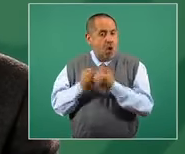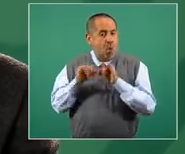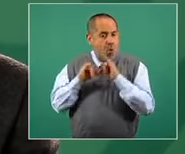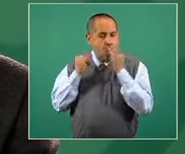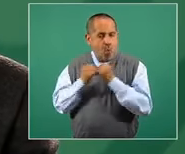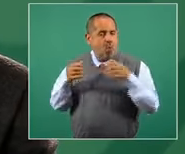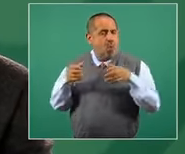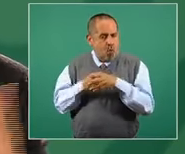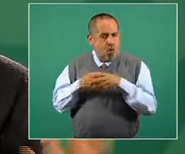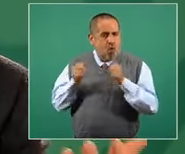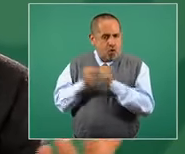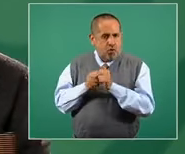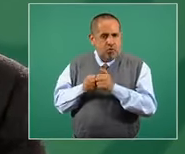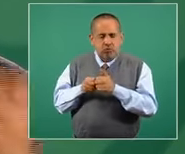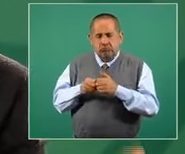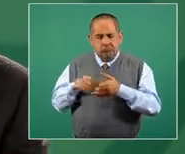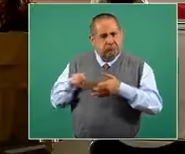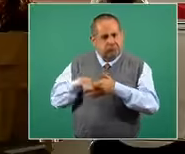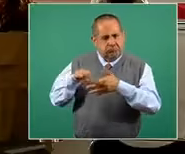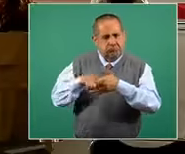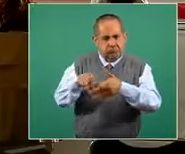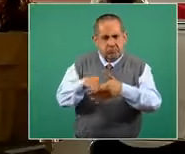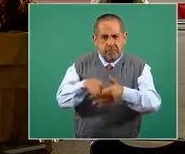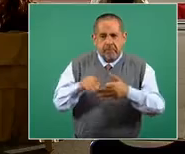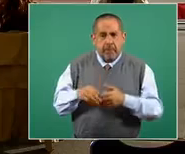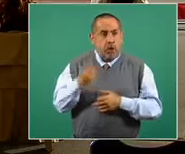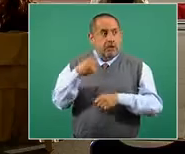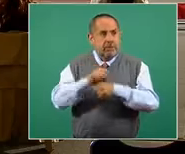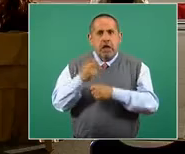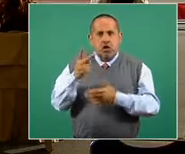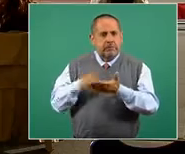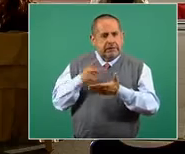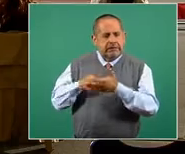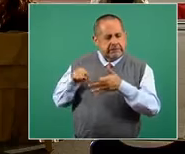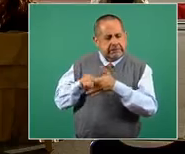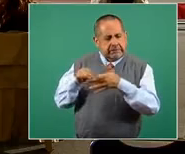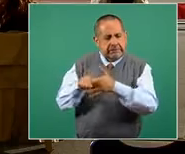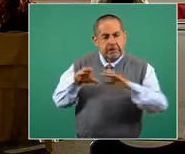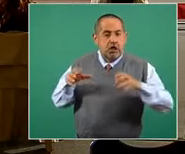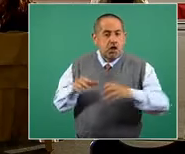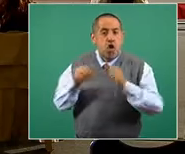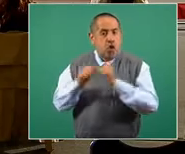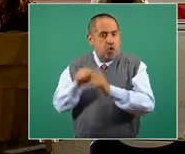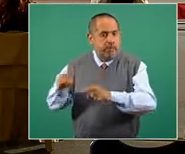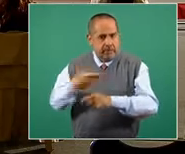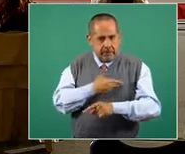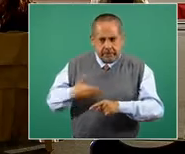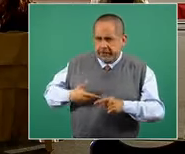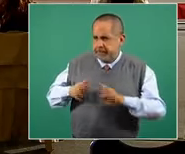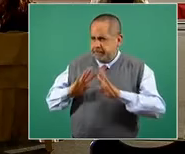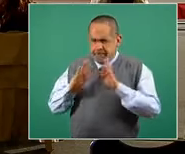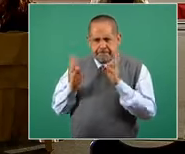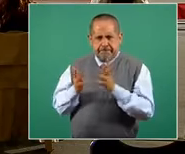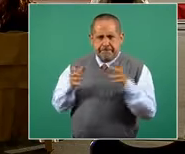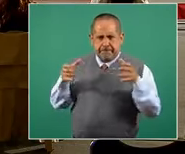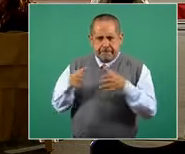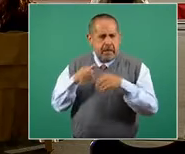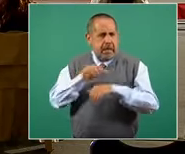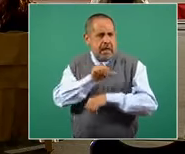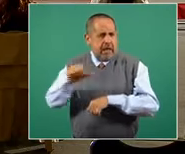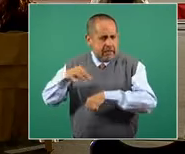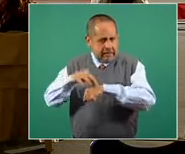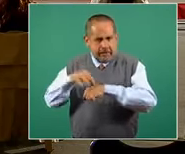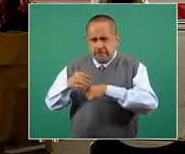reunión periódica, ahora la hemos tenido 2 veces a la semana, con el propio presidente y todo el gabinete que participamos